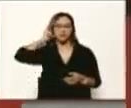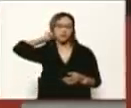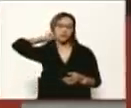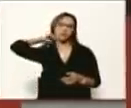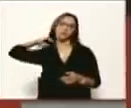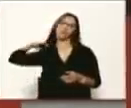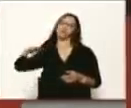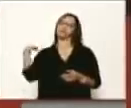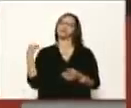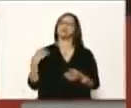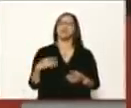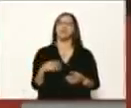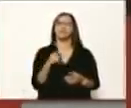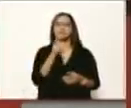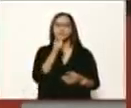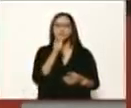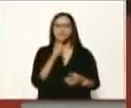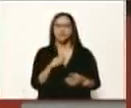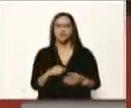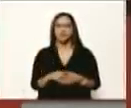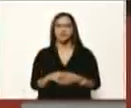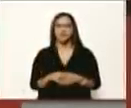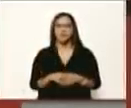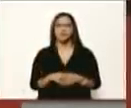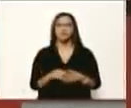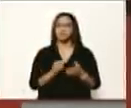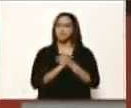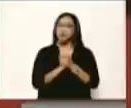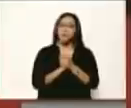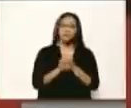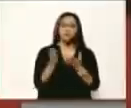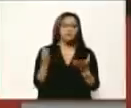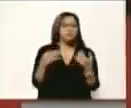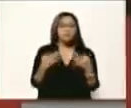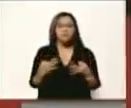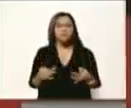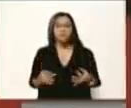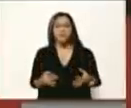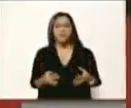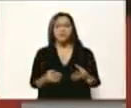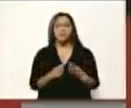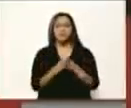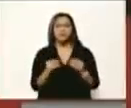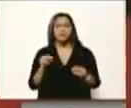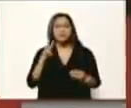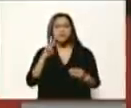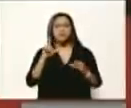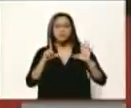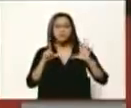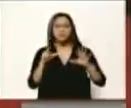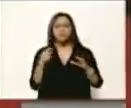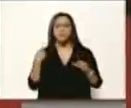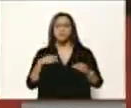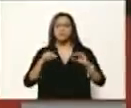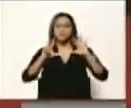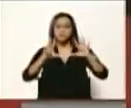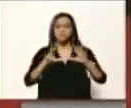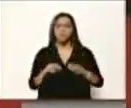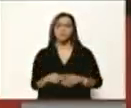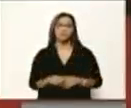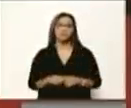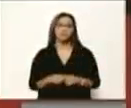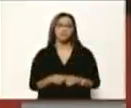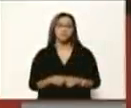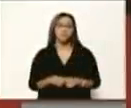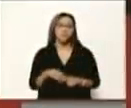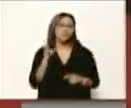se llama? De las consultas, que aquí está el hizo. Compadre, eso es sencillo. Todo 27 tiene su 8.